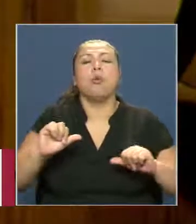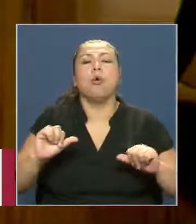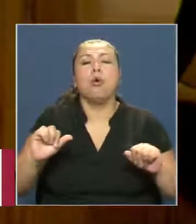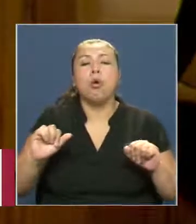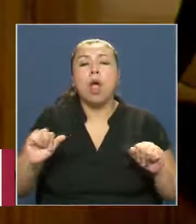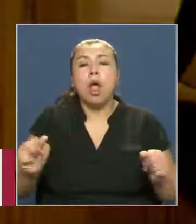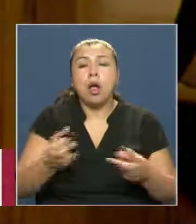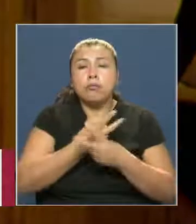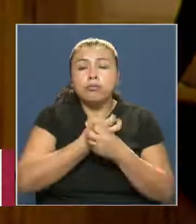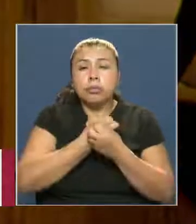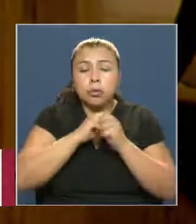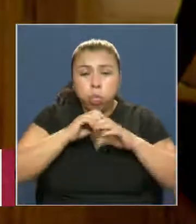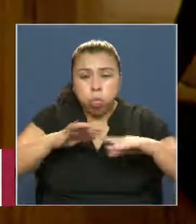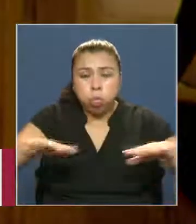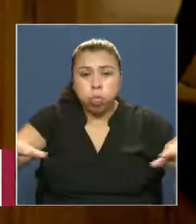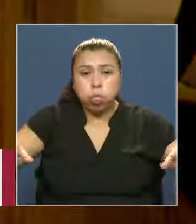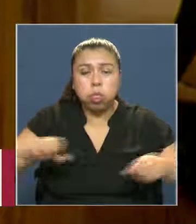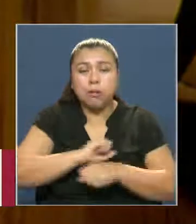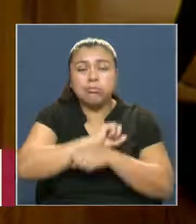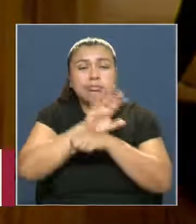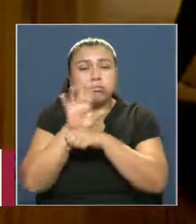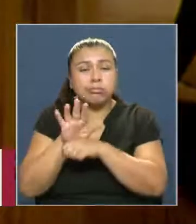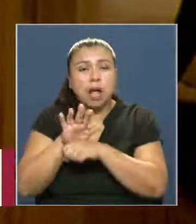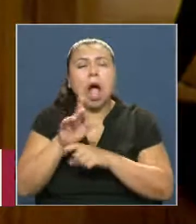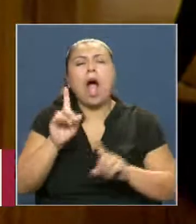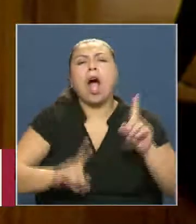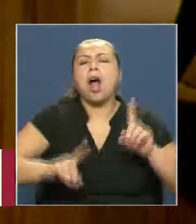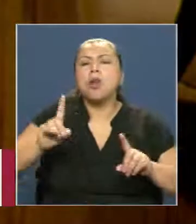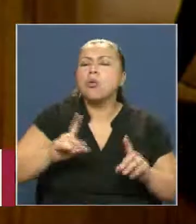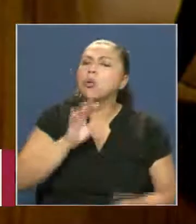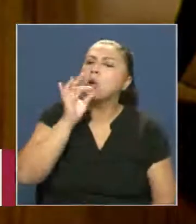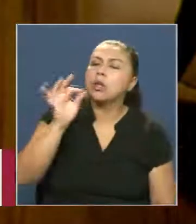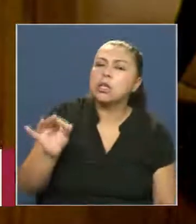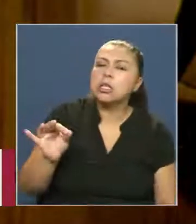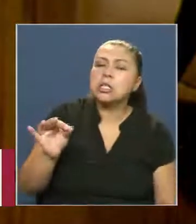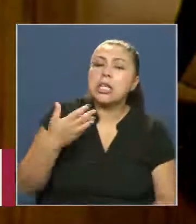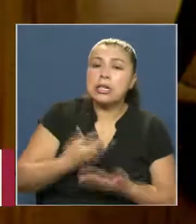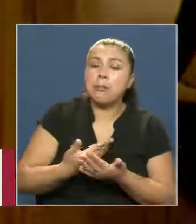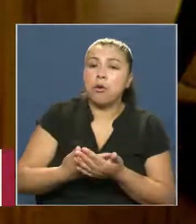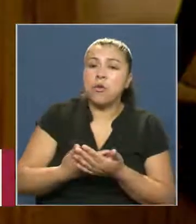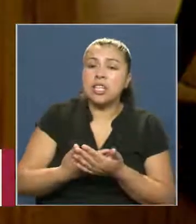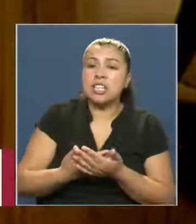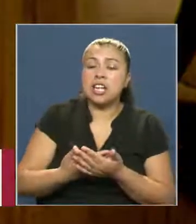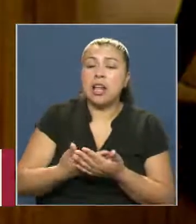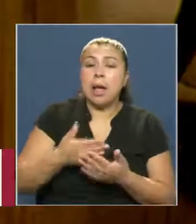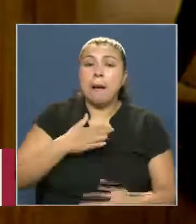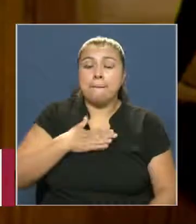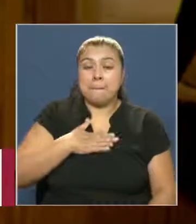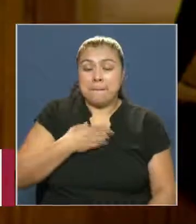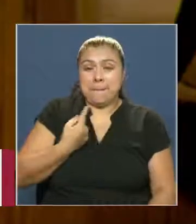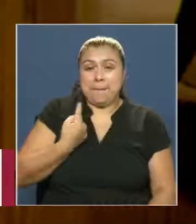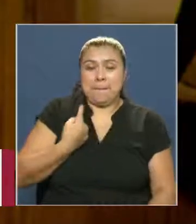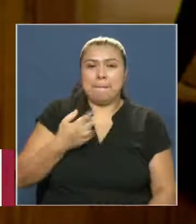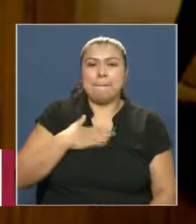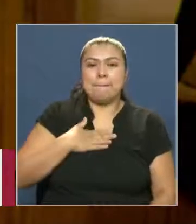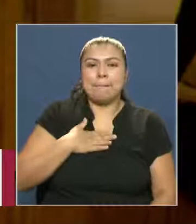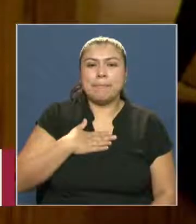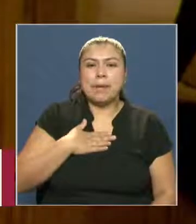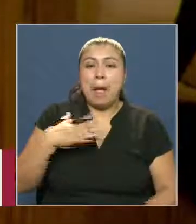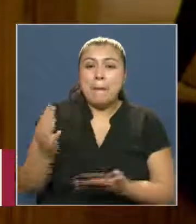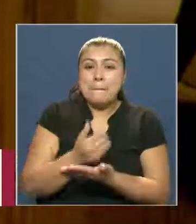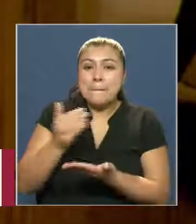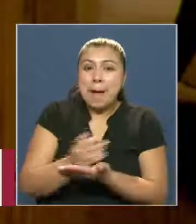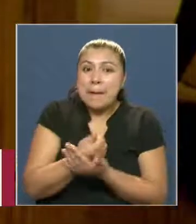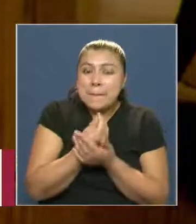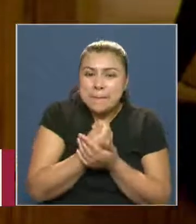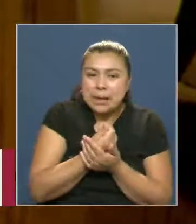coronavirus. Hay quienes instrumentalizan este mal para su propio beneficio, para ganar más dinero.